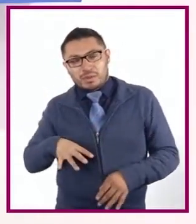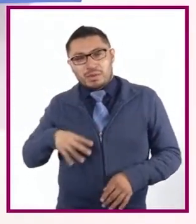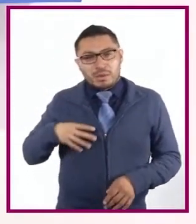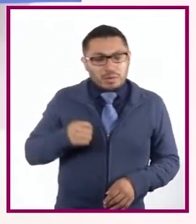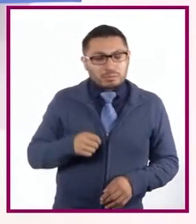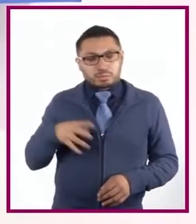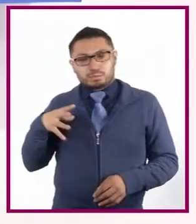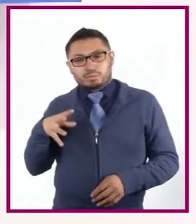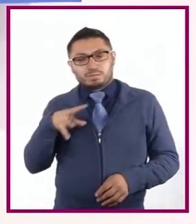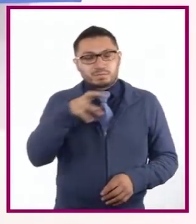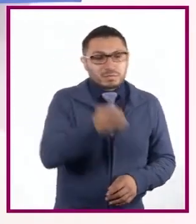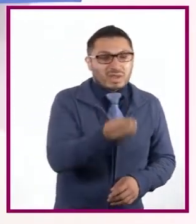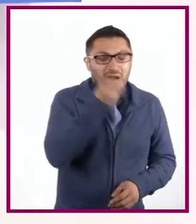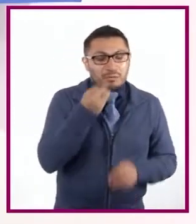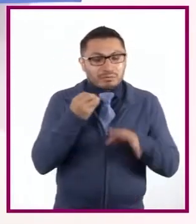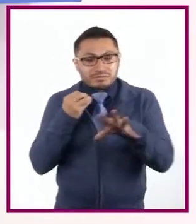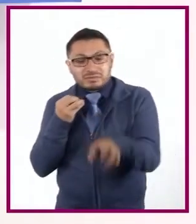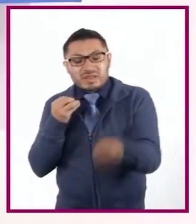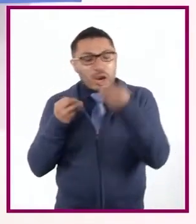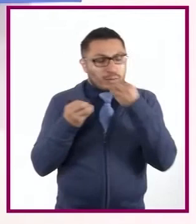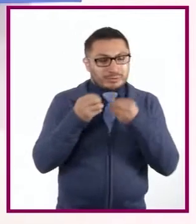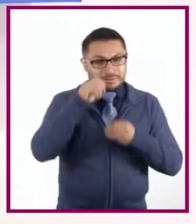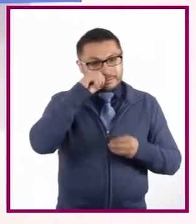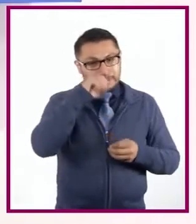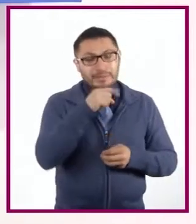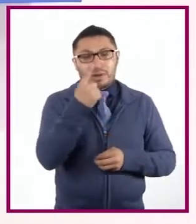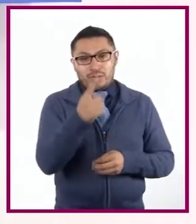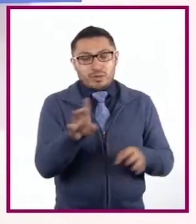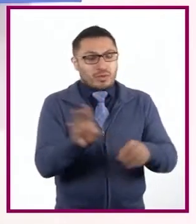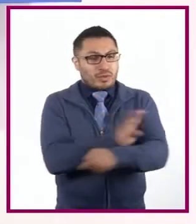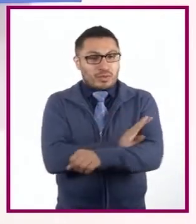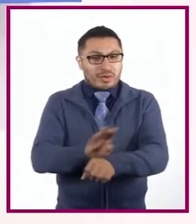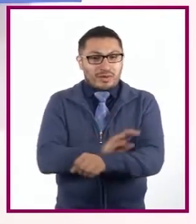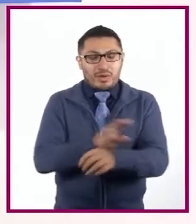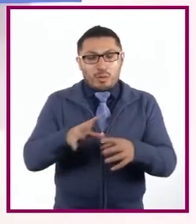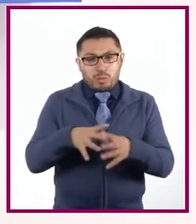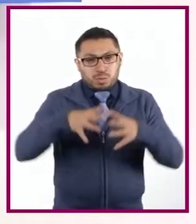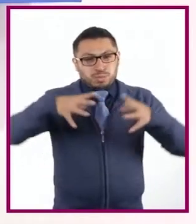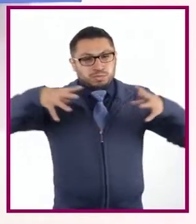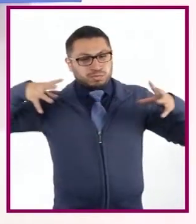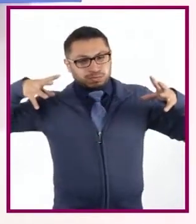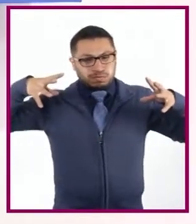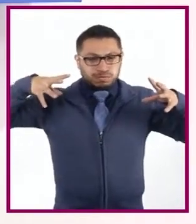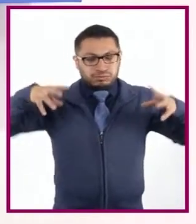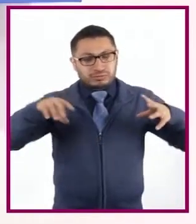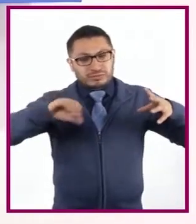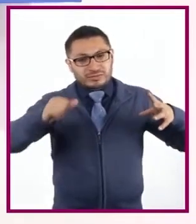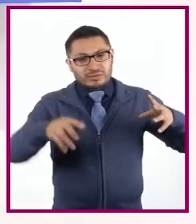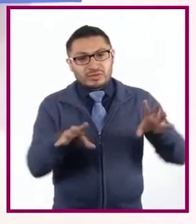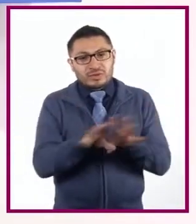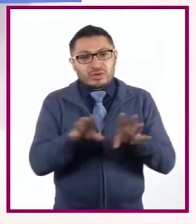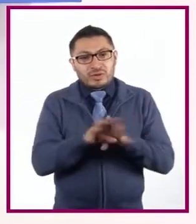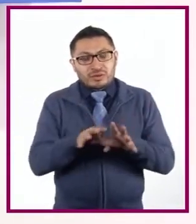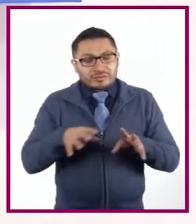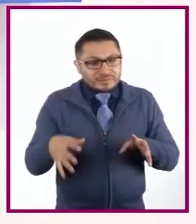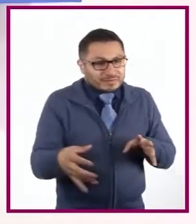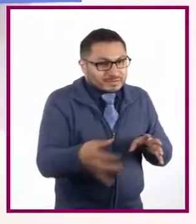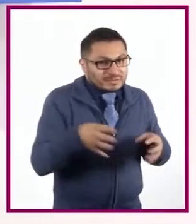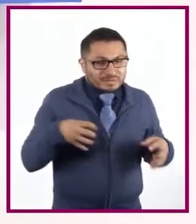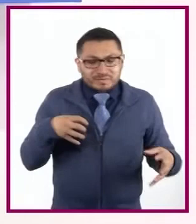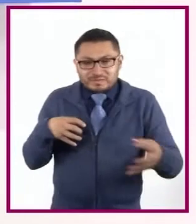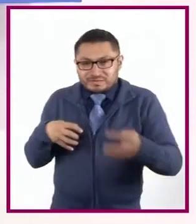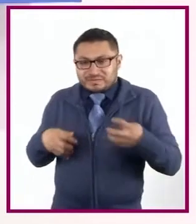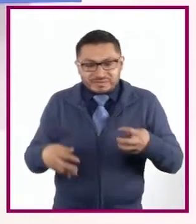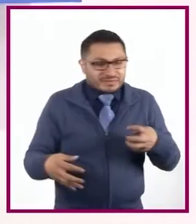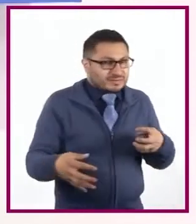alimento a su manera. Uno usó como ventaja su tamaño y el otro sus extremidades